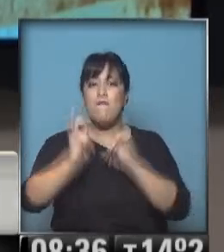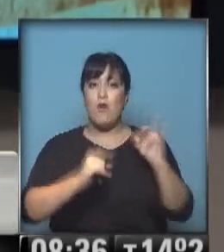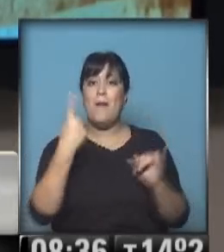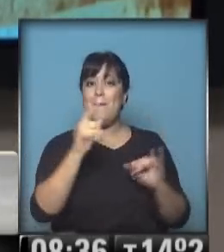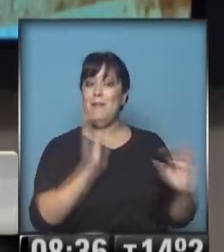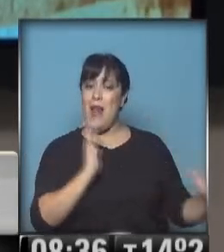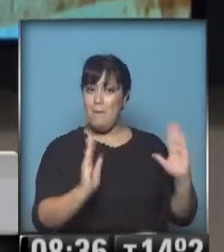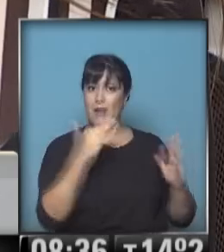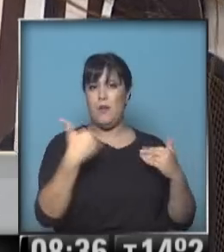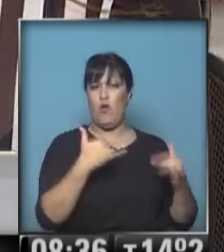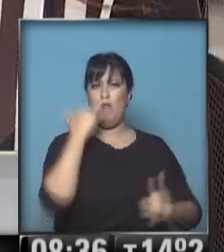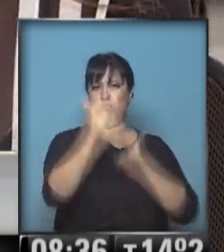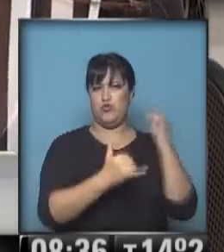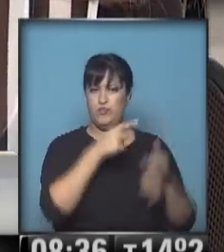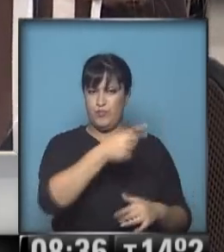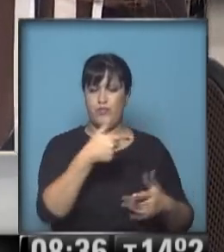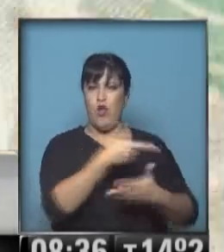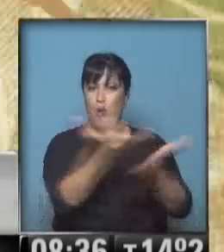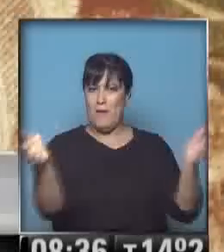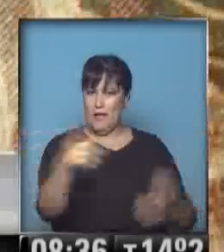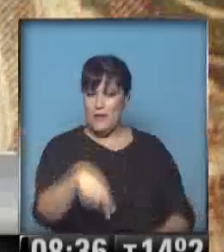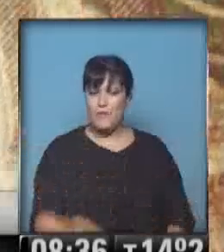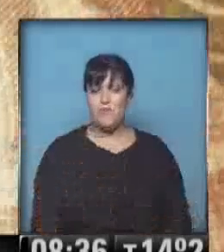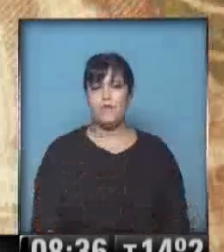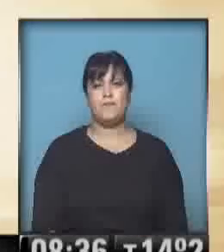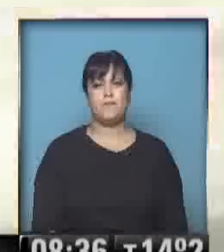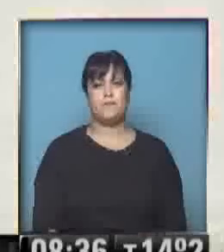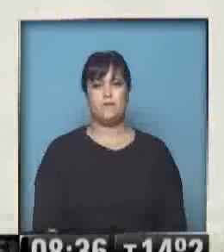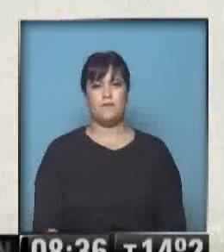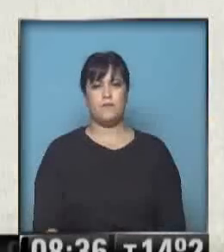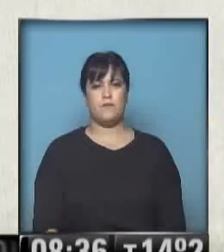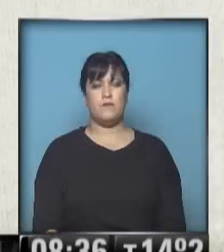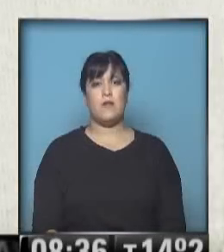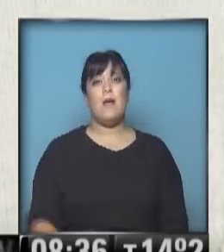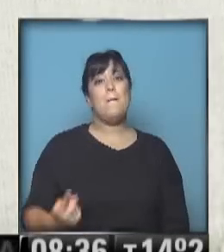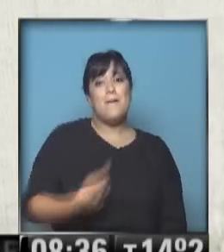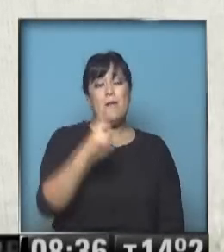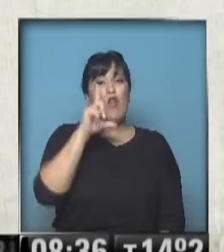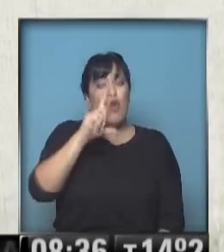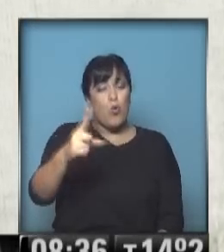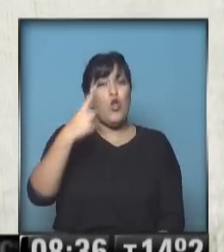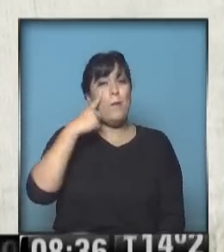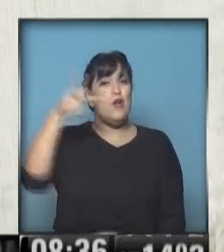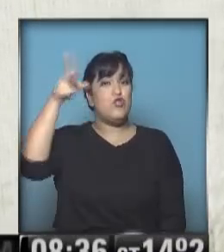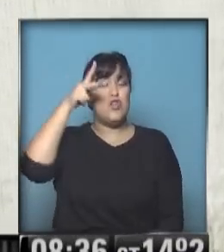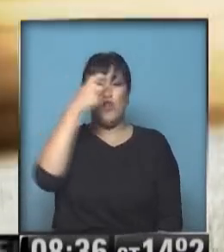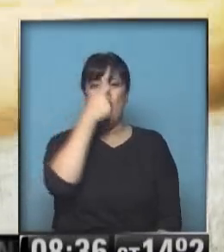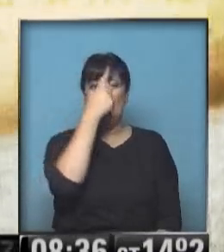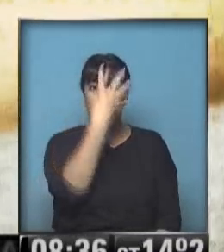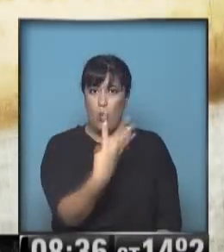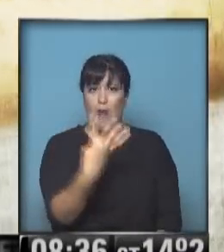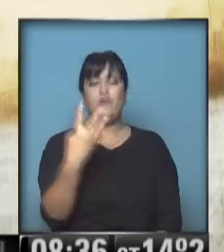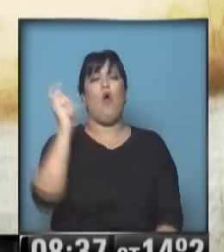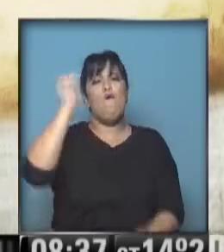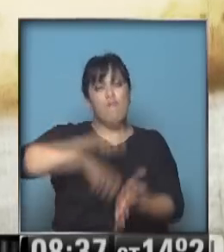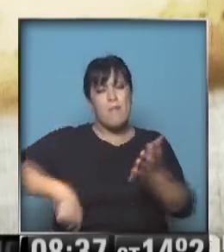podemos compartir si te parece vamos a verlo el primero de julio de 1824 se firmó